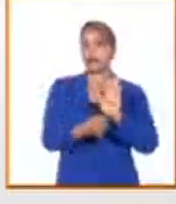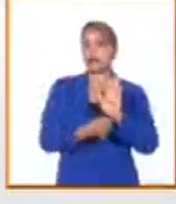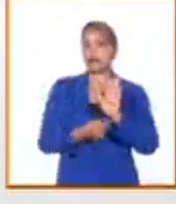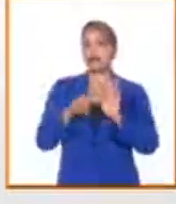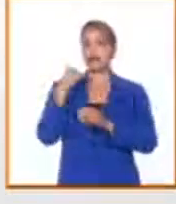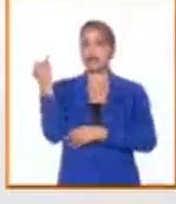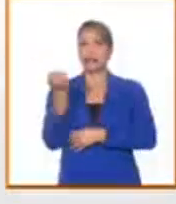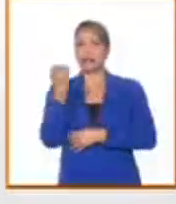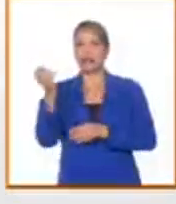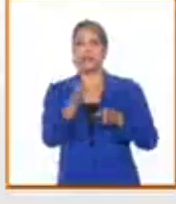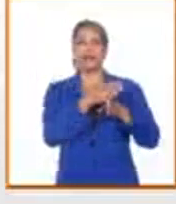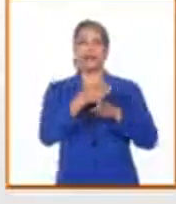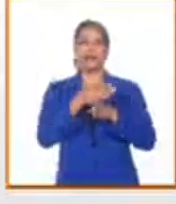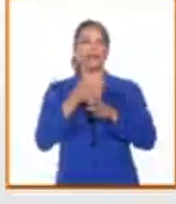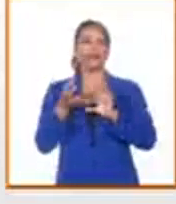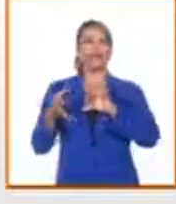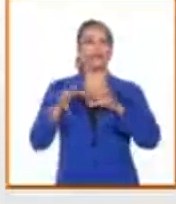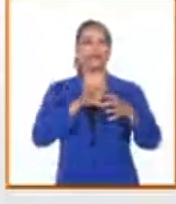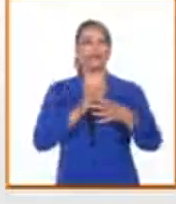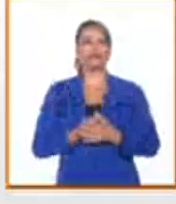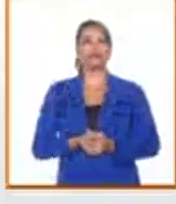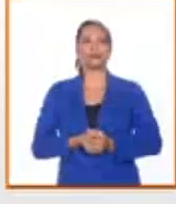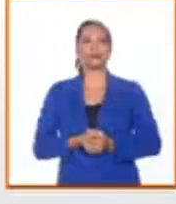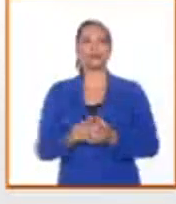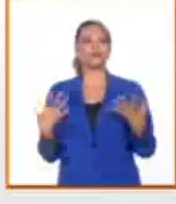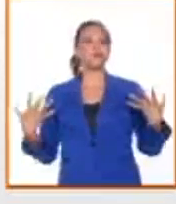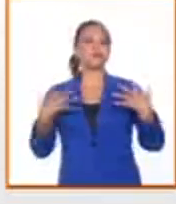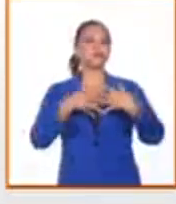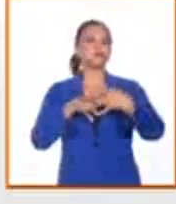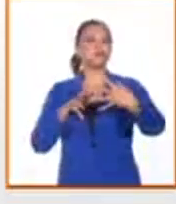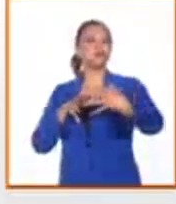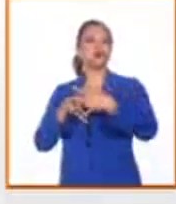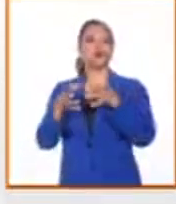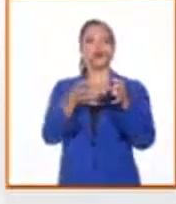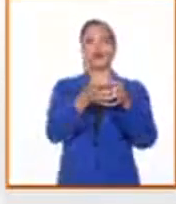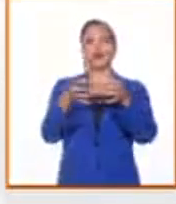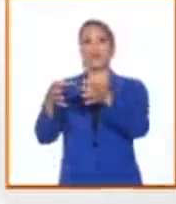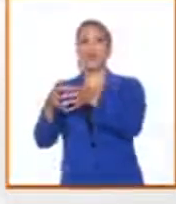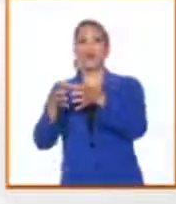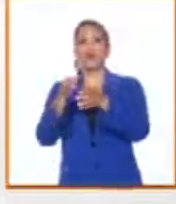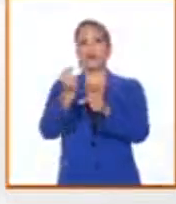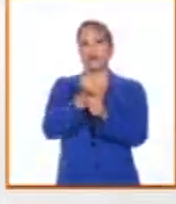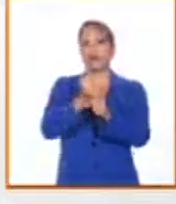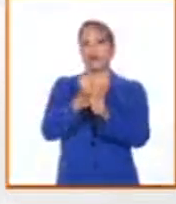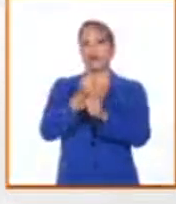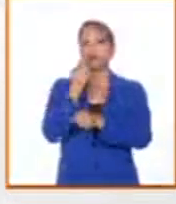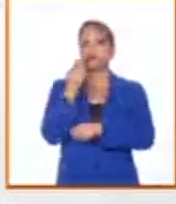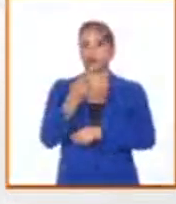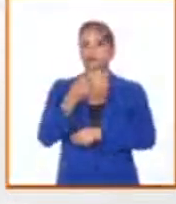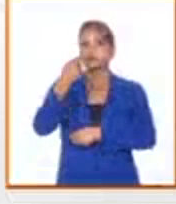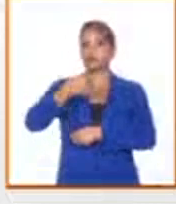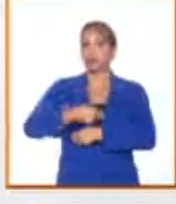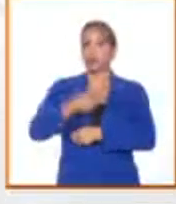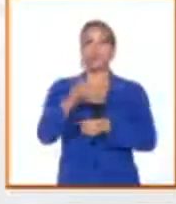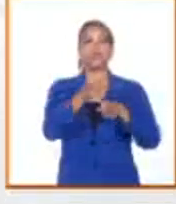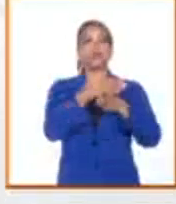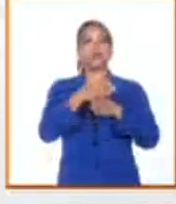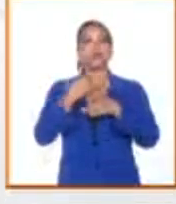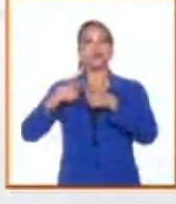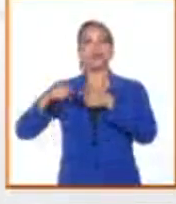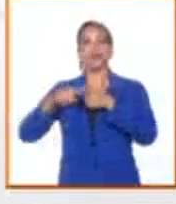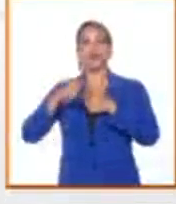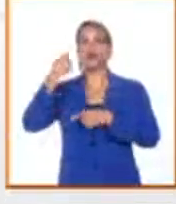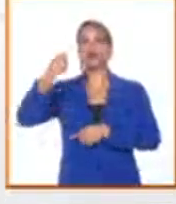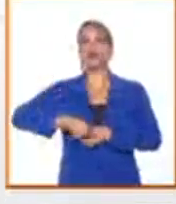de todas las áreas geográficas. La conciliación con grupos de trabajo responsabilizados con la proyección de otros instrumentos